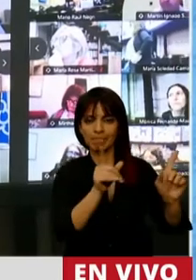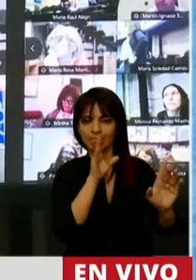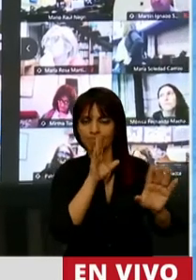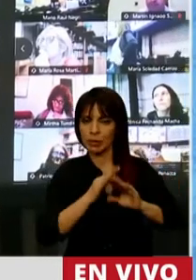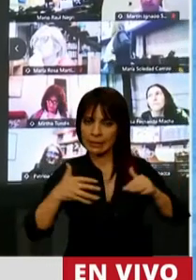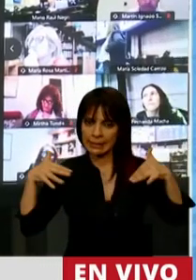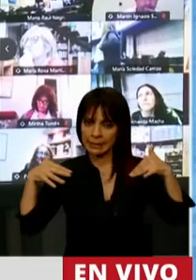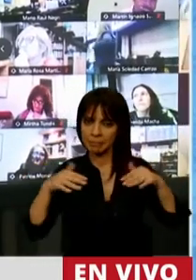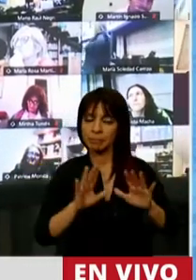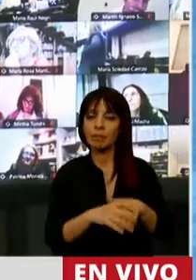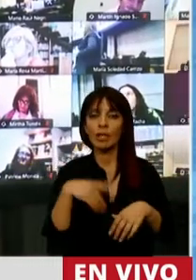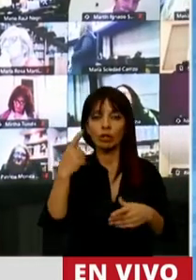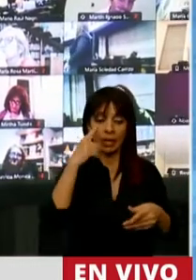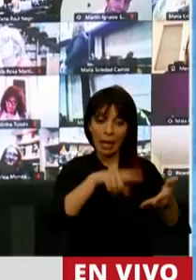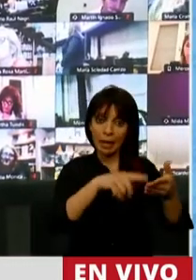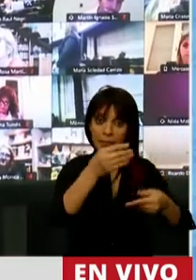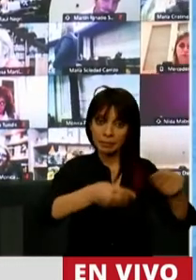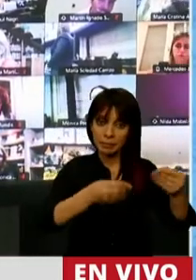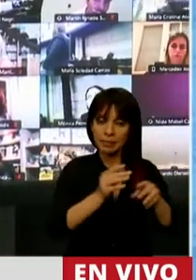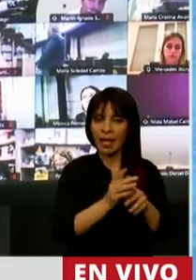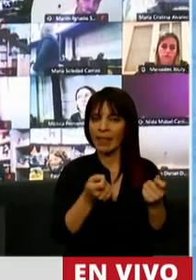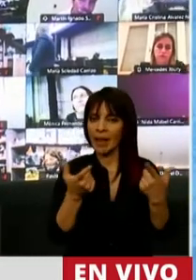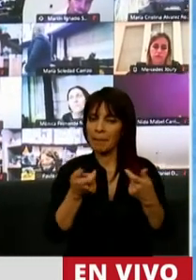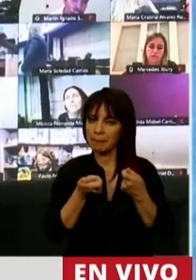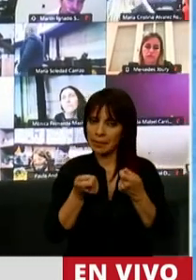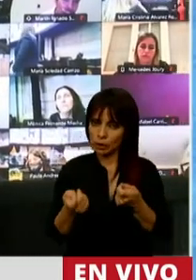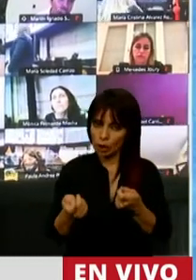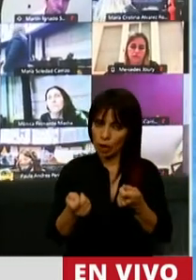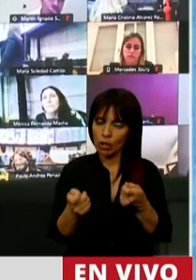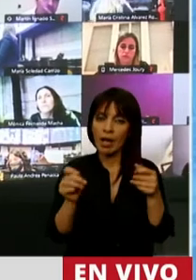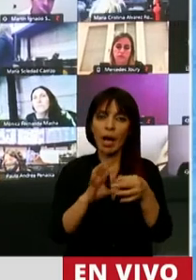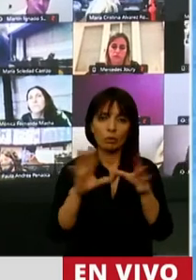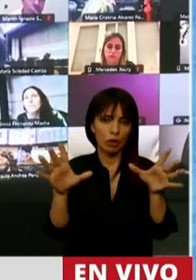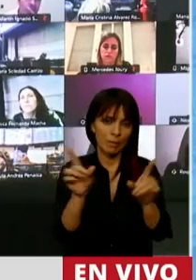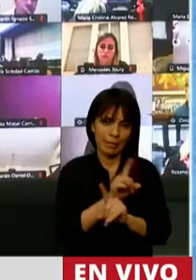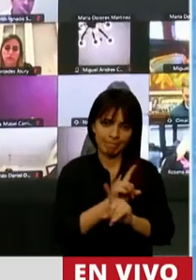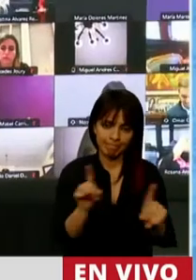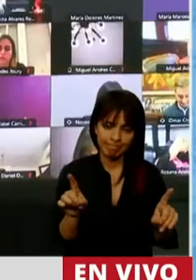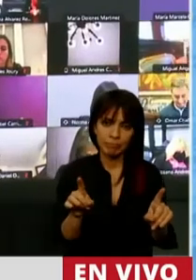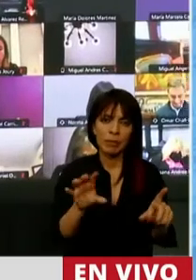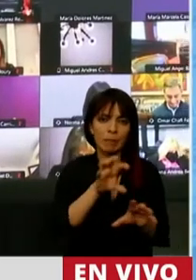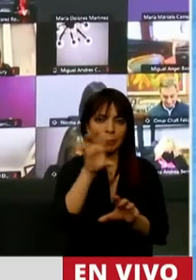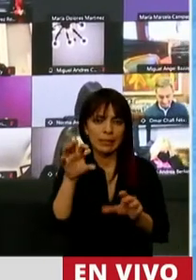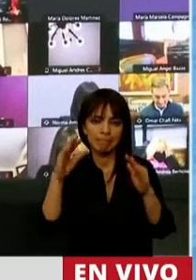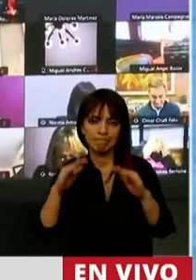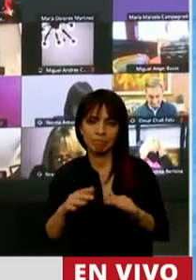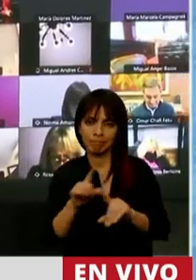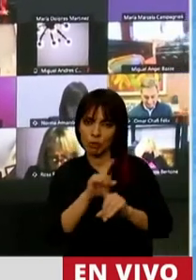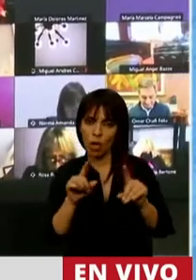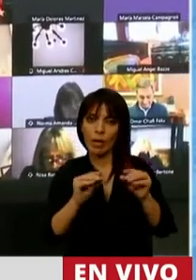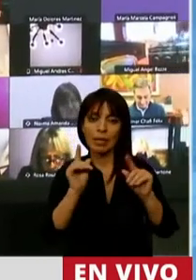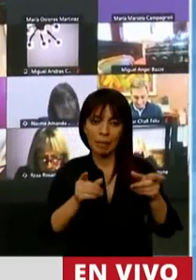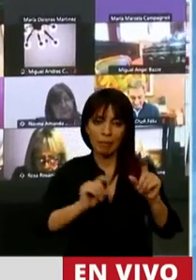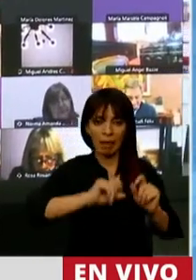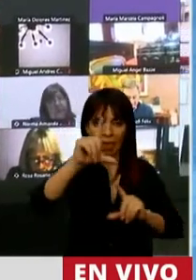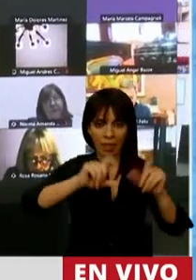este presupuesto lo que genera es unitarismo fiscal, menor autonomía provincial y mayor discrecionalidad.